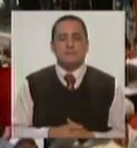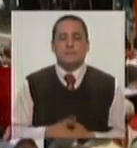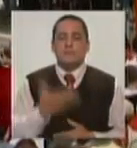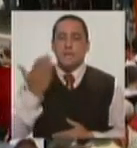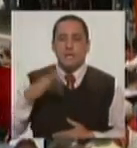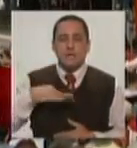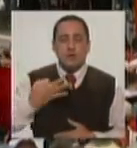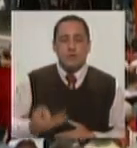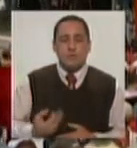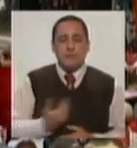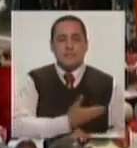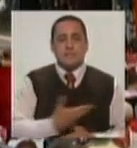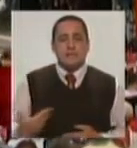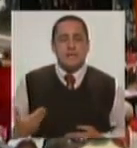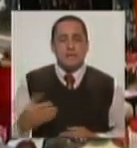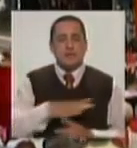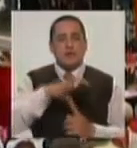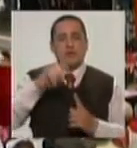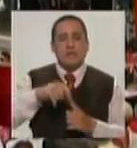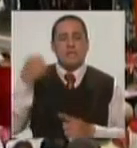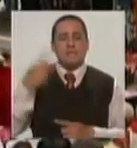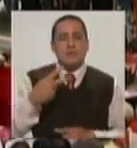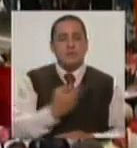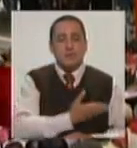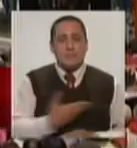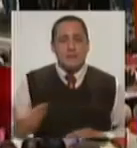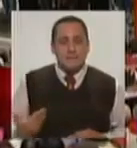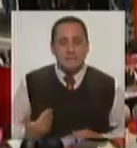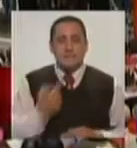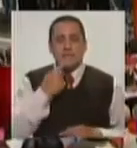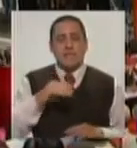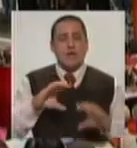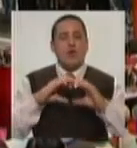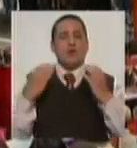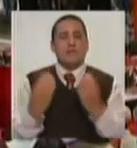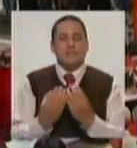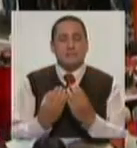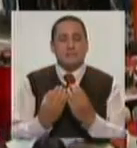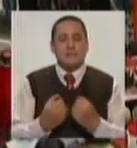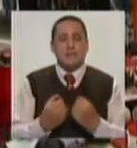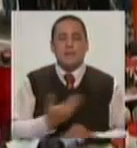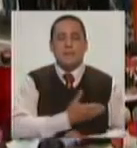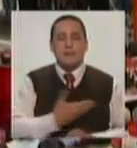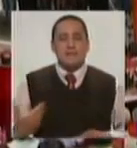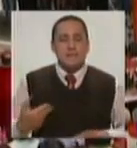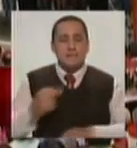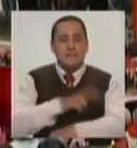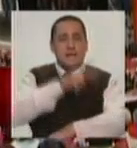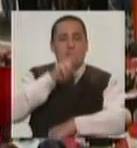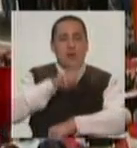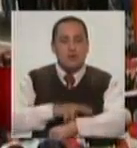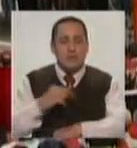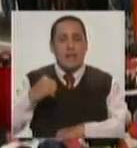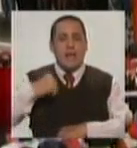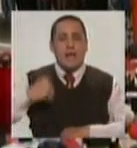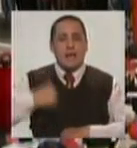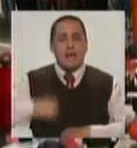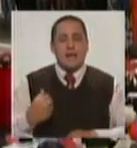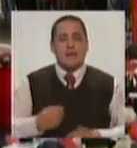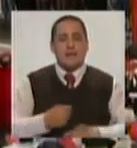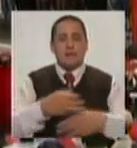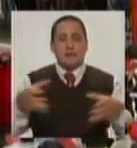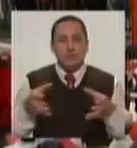Señor presidente de la República, señora vicepresidenta, señores congresistas, presidente regional, alcaldes,